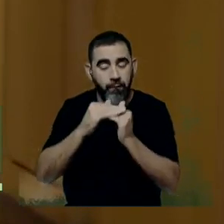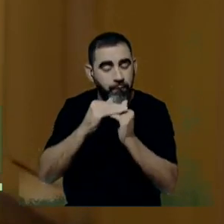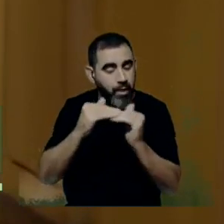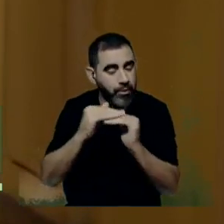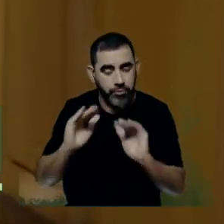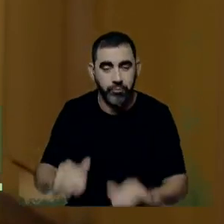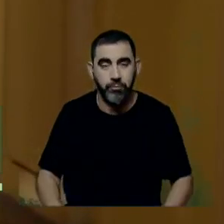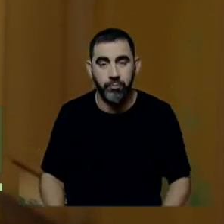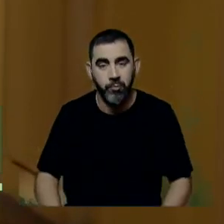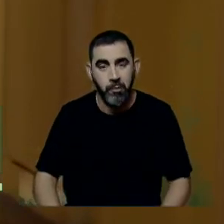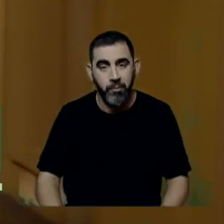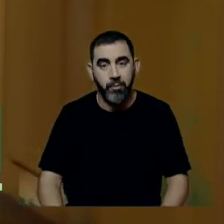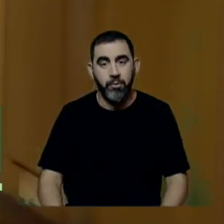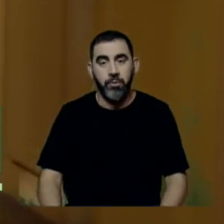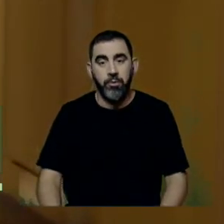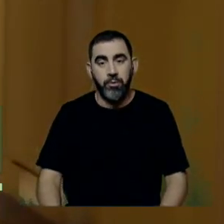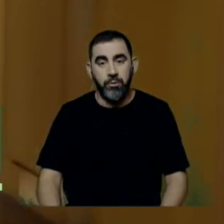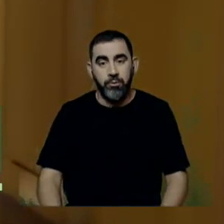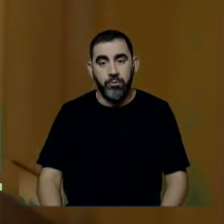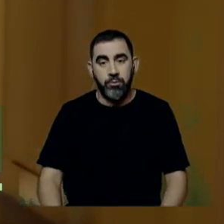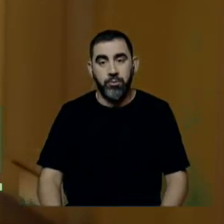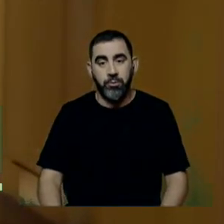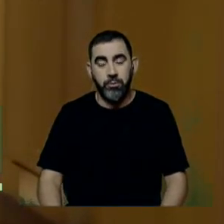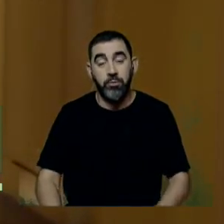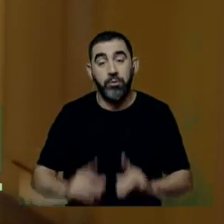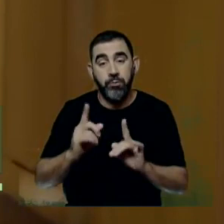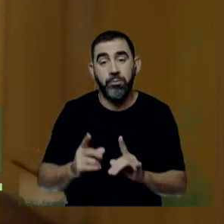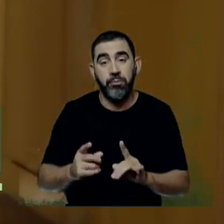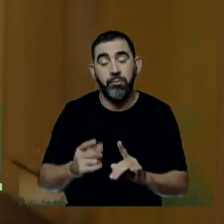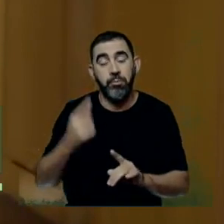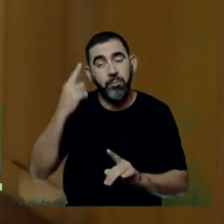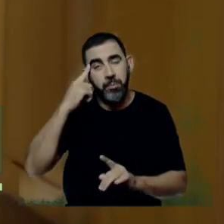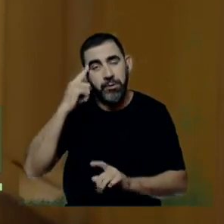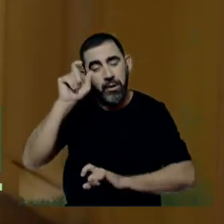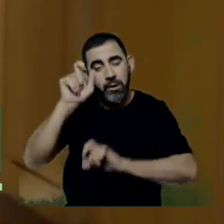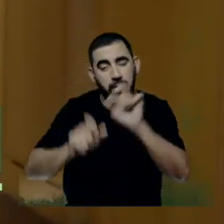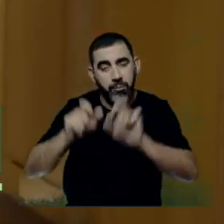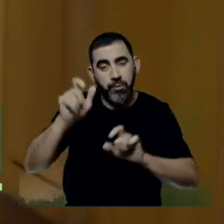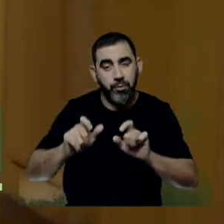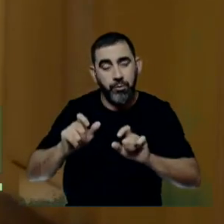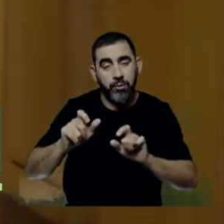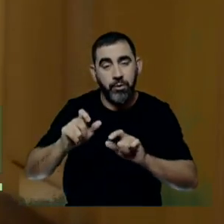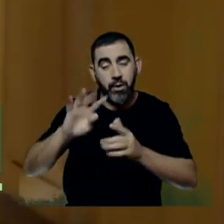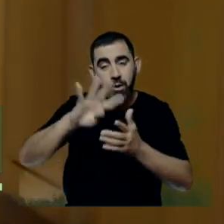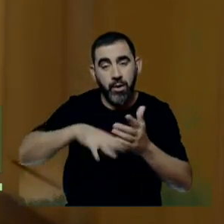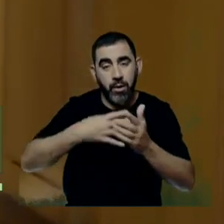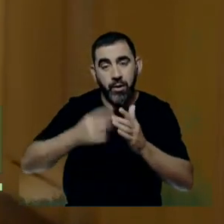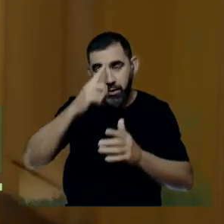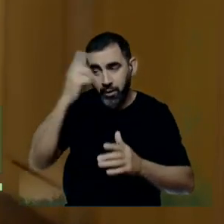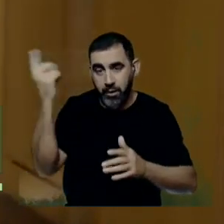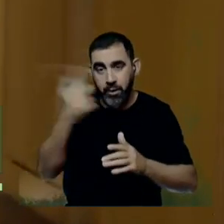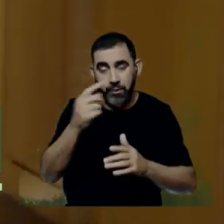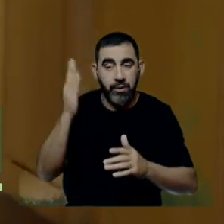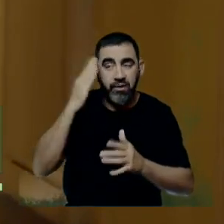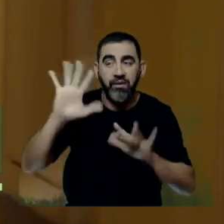poder administrar un debate, sino que además pensaba en la gente que de repente sigue la agenda internacional y quiere ver qué está